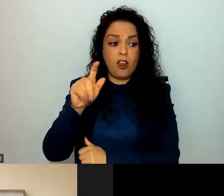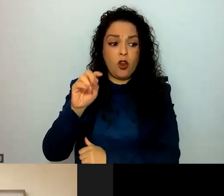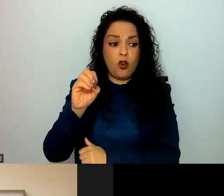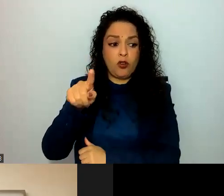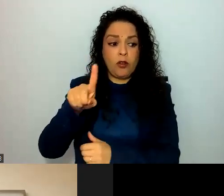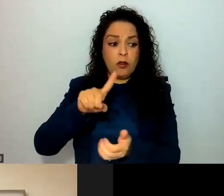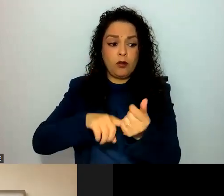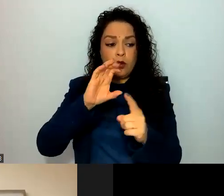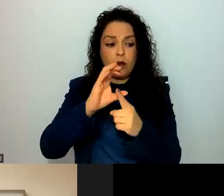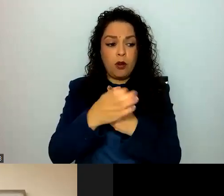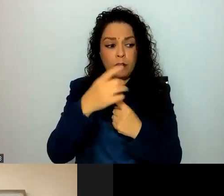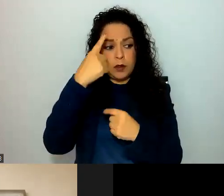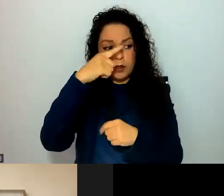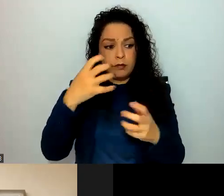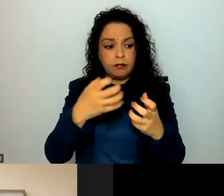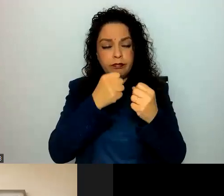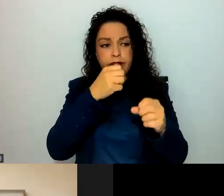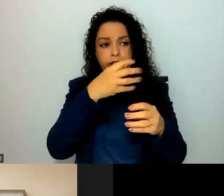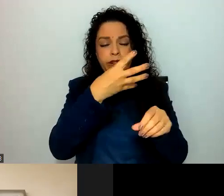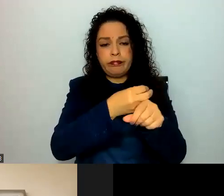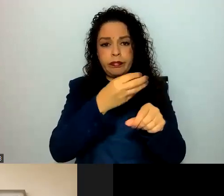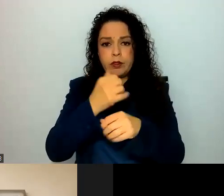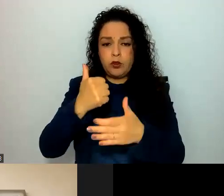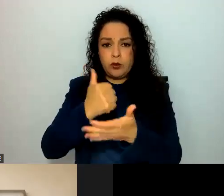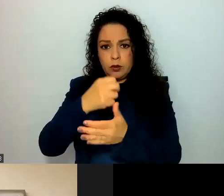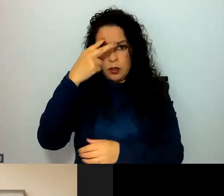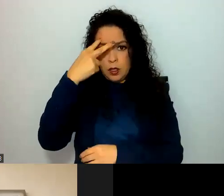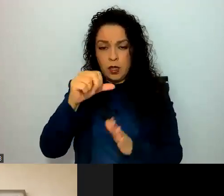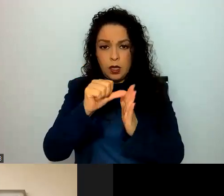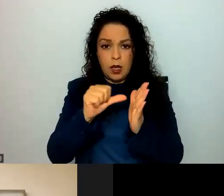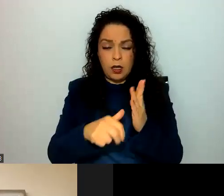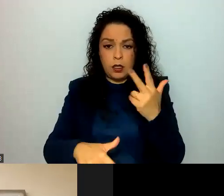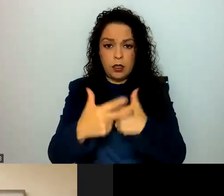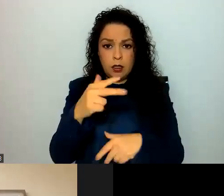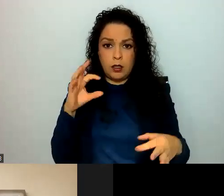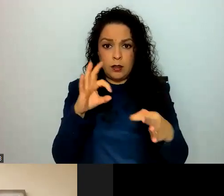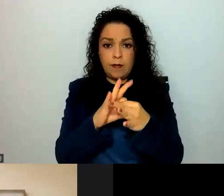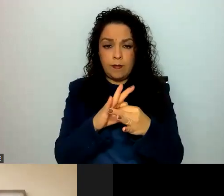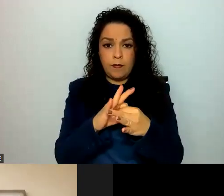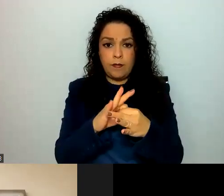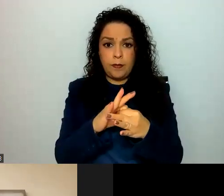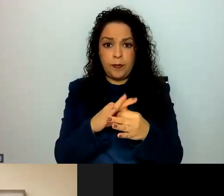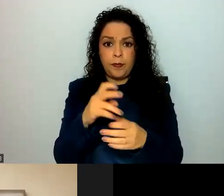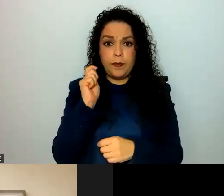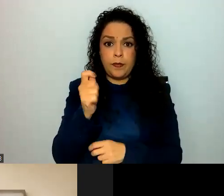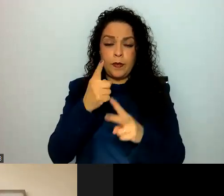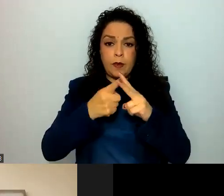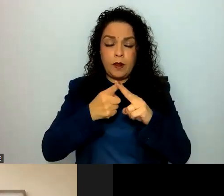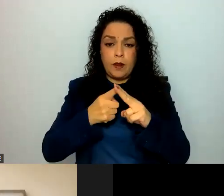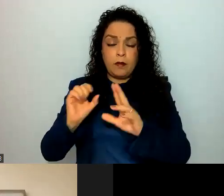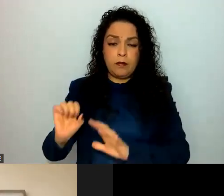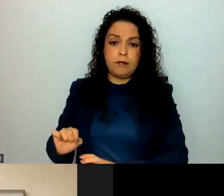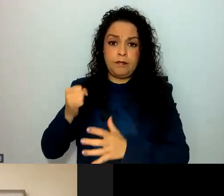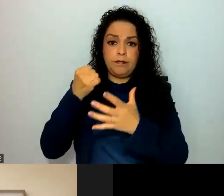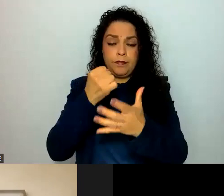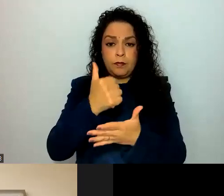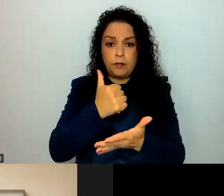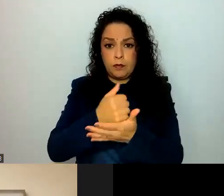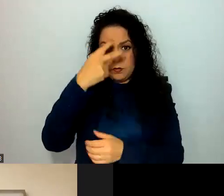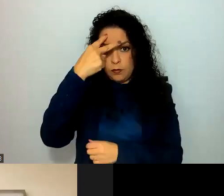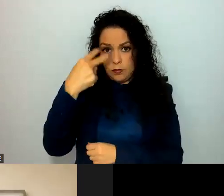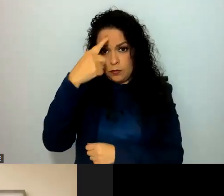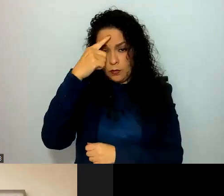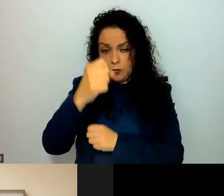México, respecto a los recursos otorgados a los que se refiere el artículo 13 del decreto por el que se expide el presupuesto de egresos de la Ciudad de México para el ejercicio